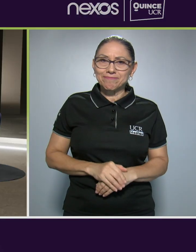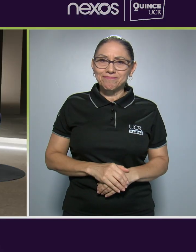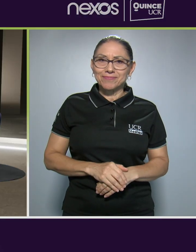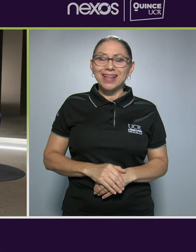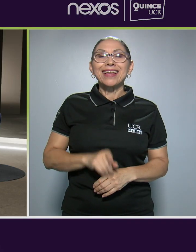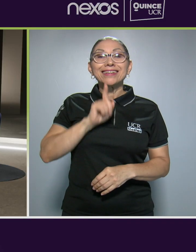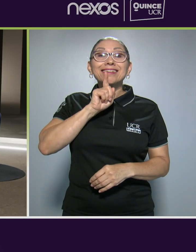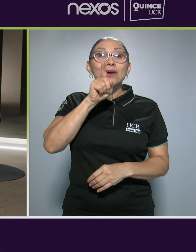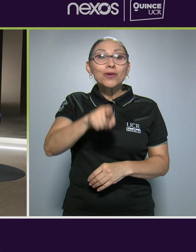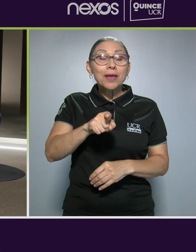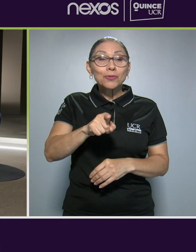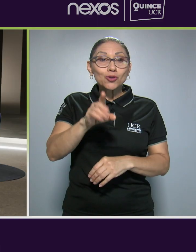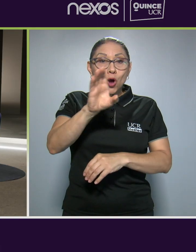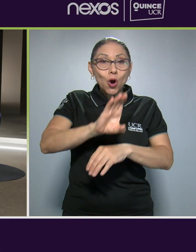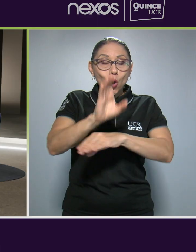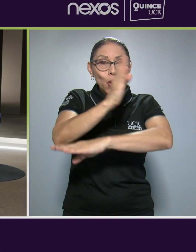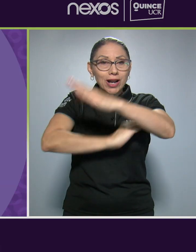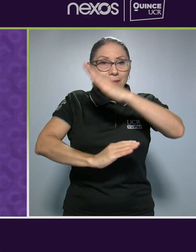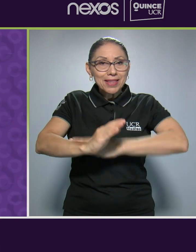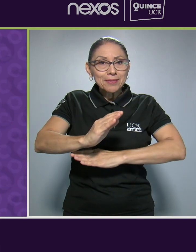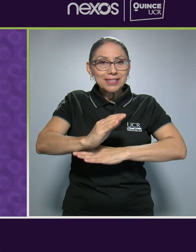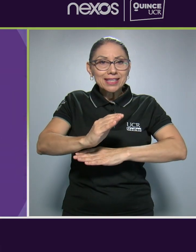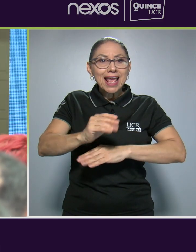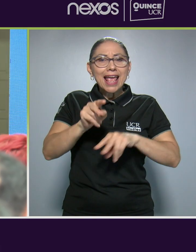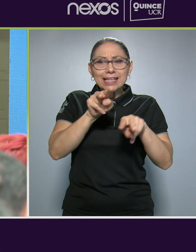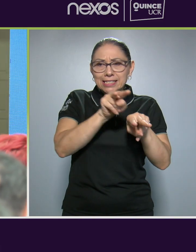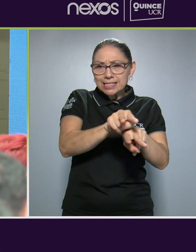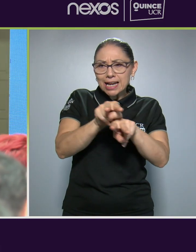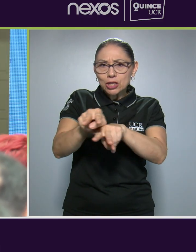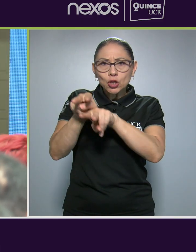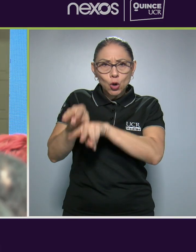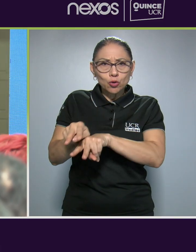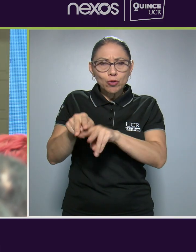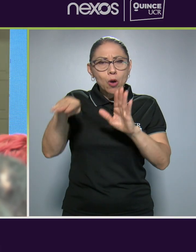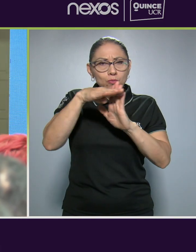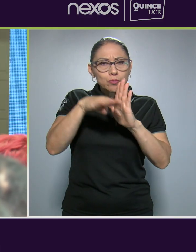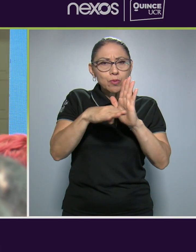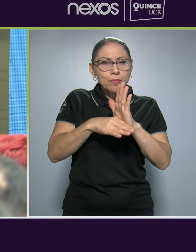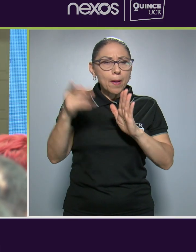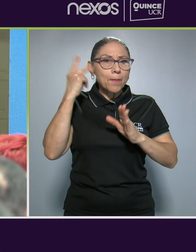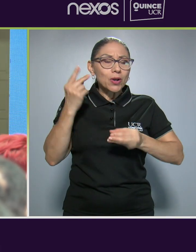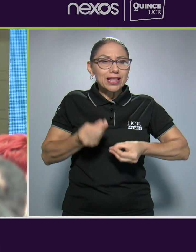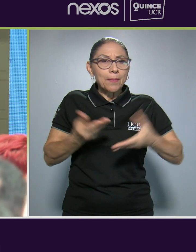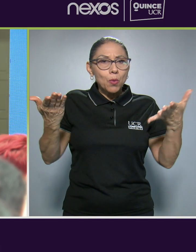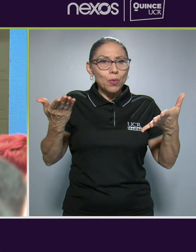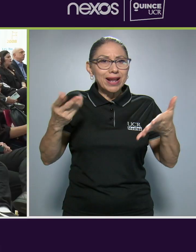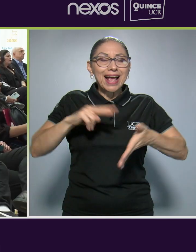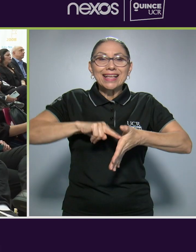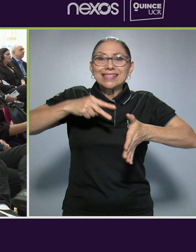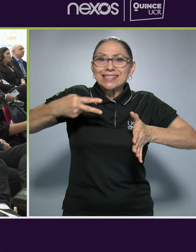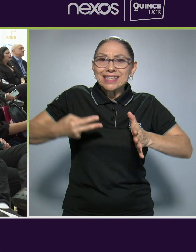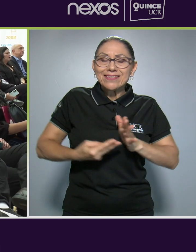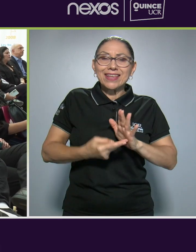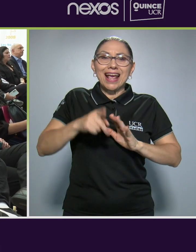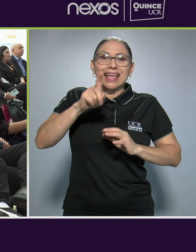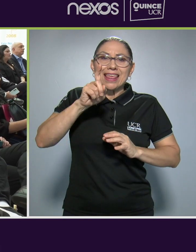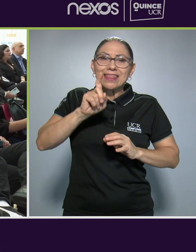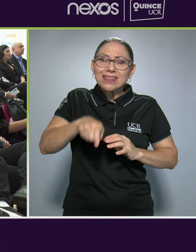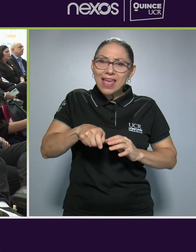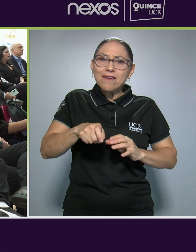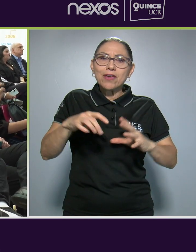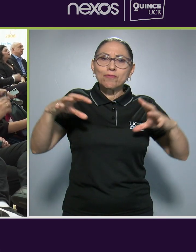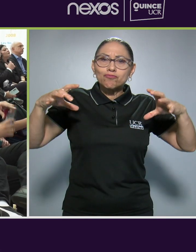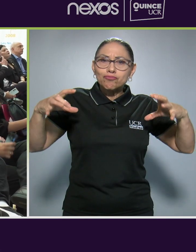es rector, generador de política pública, y en ese orden de ideas es traer a la mesa a todos los actores del